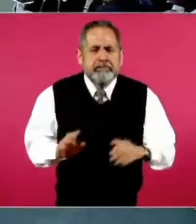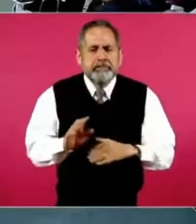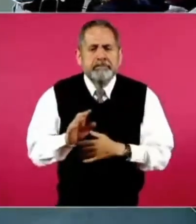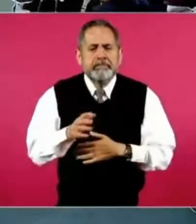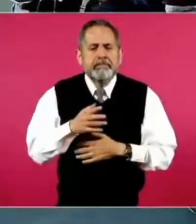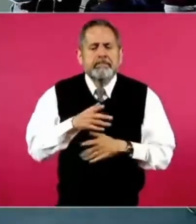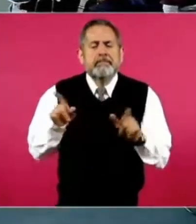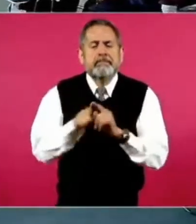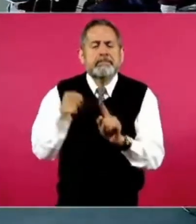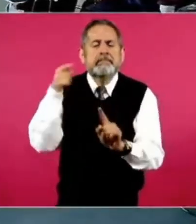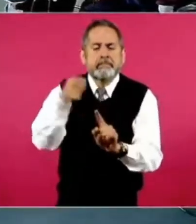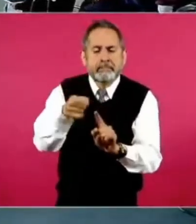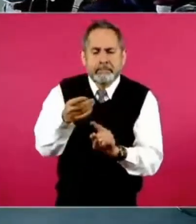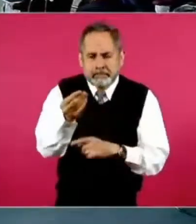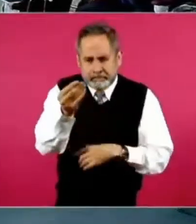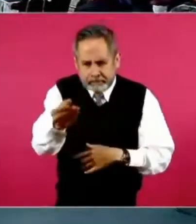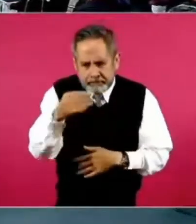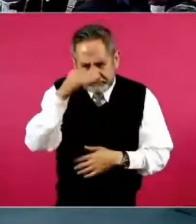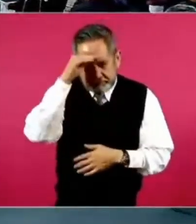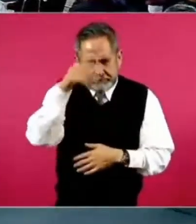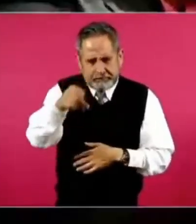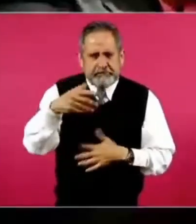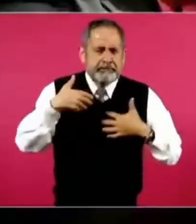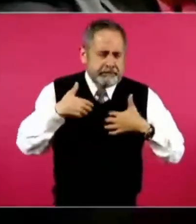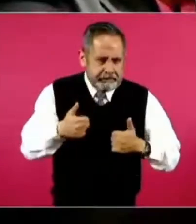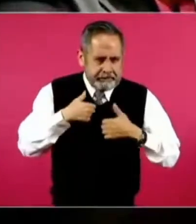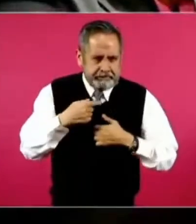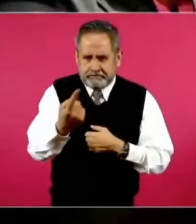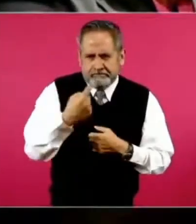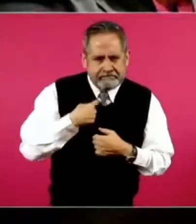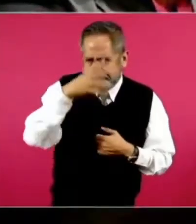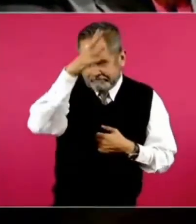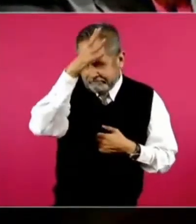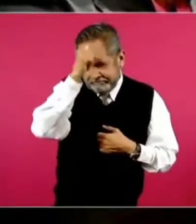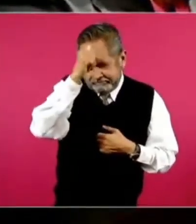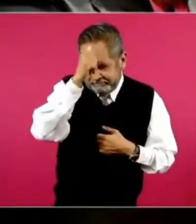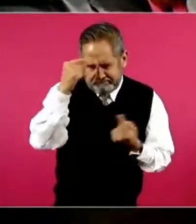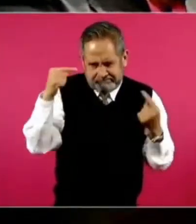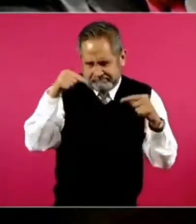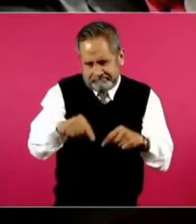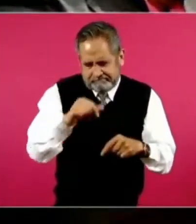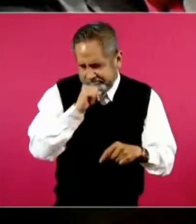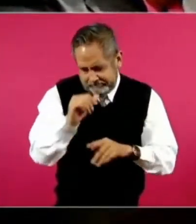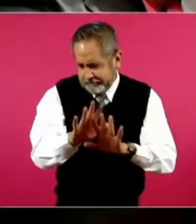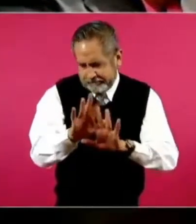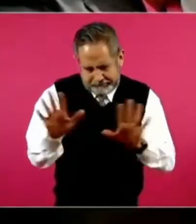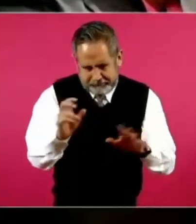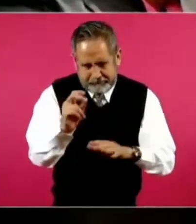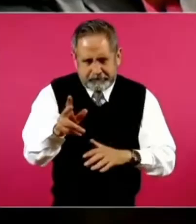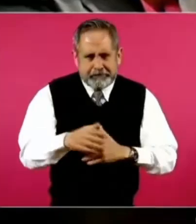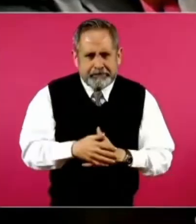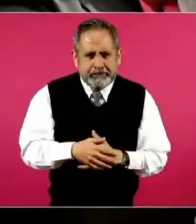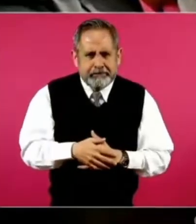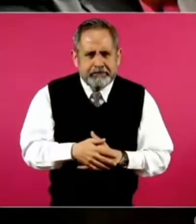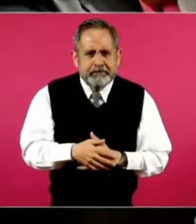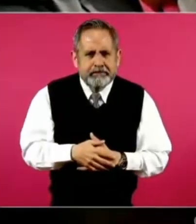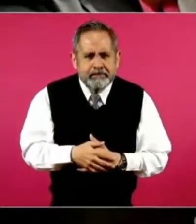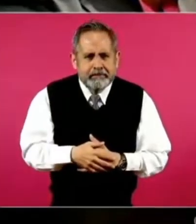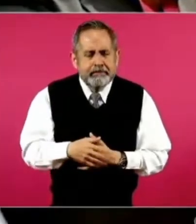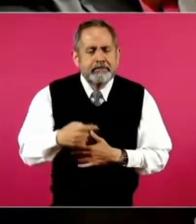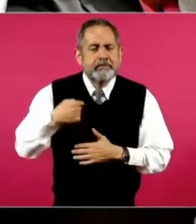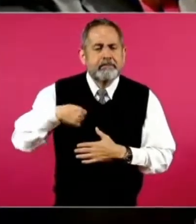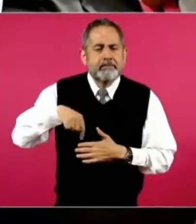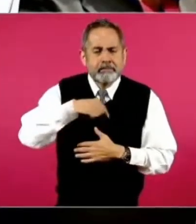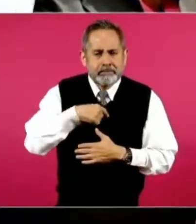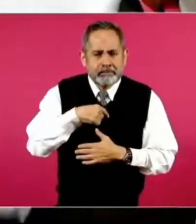nuestro punto entonces sería, entendiendo que no vamos a tener ahí una coincidencia, sí, es que nosotros